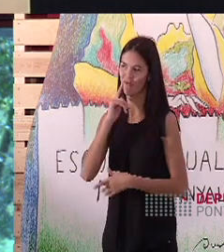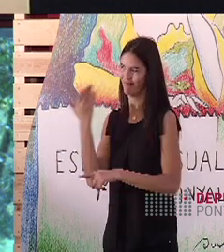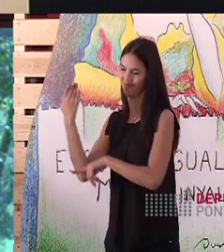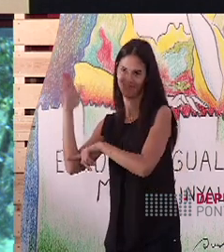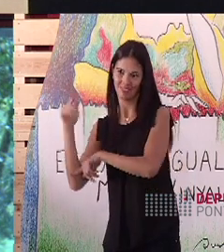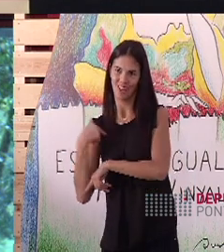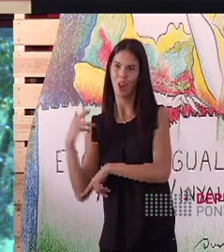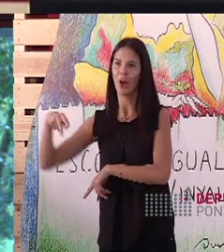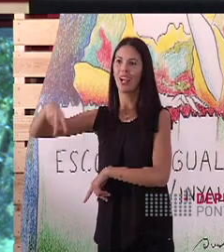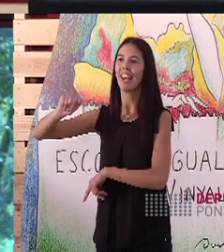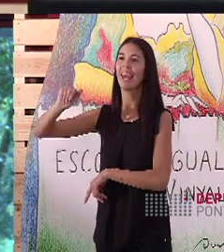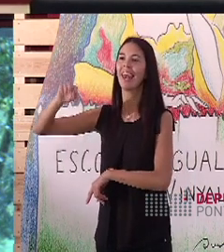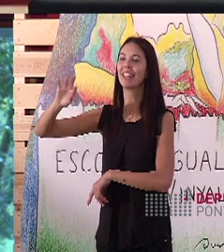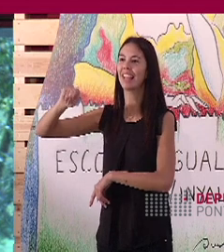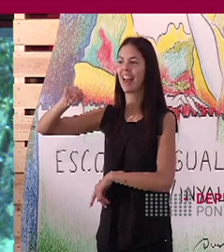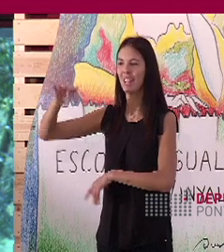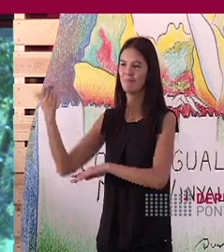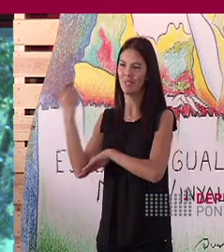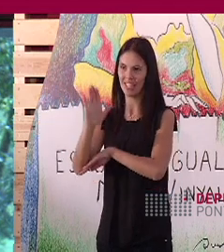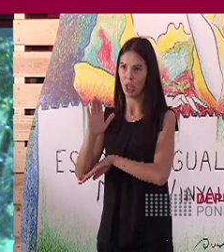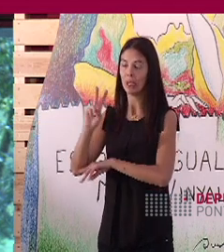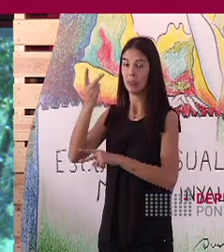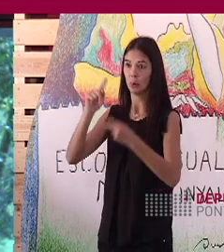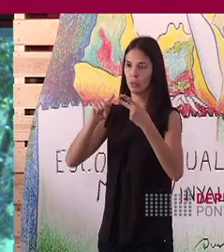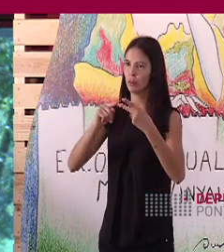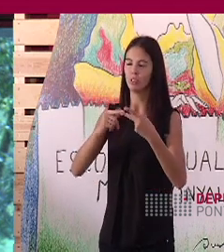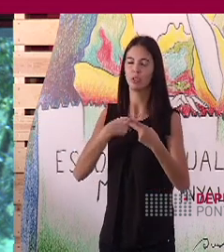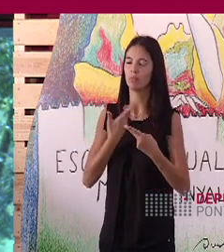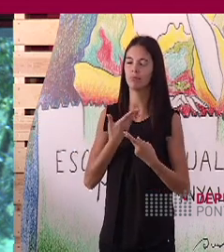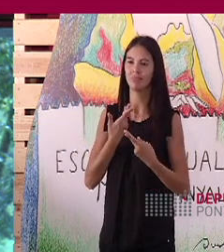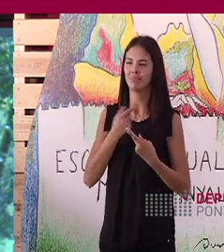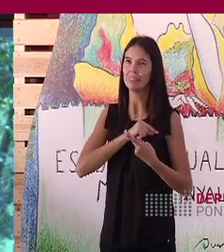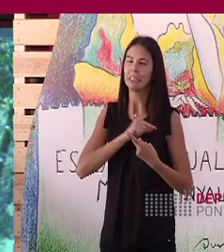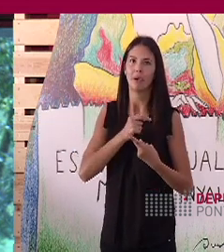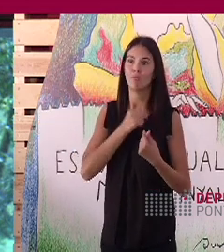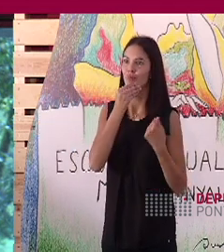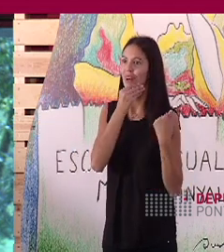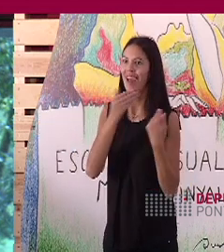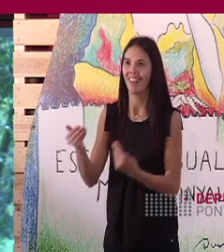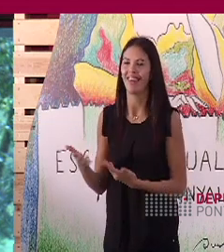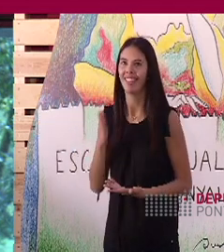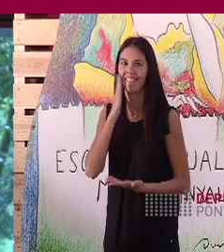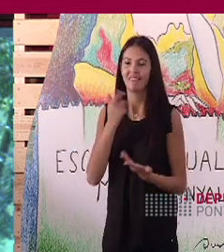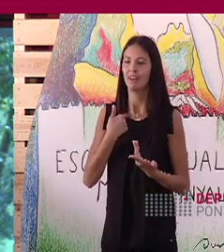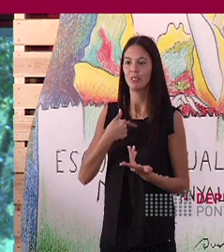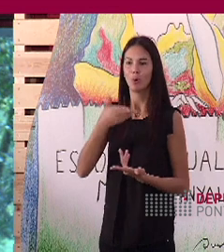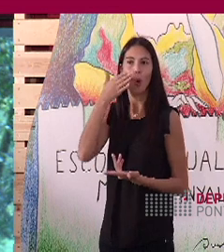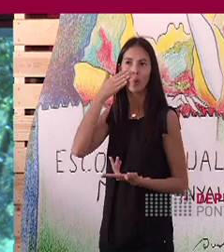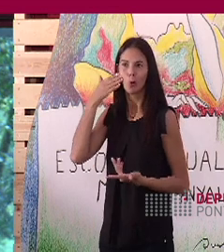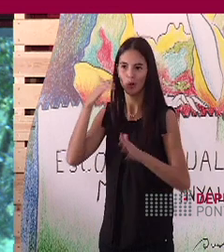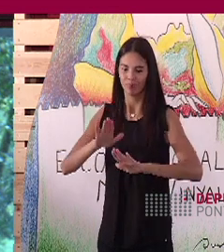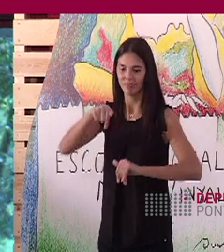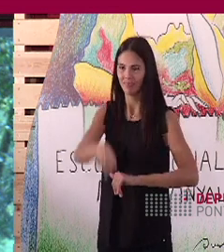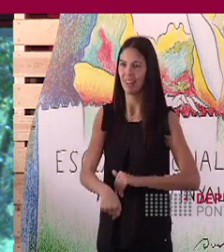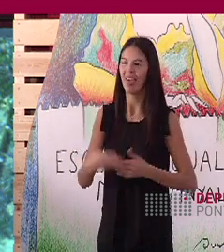de Natalia. En segundo lugar, me siento muy agradecida. Para mí es un honor estar